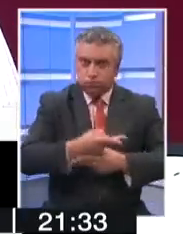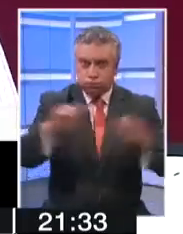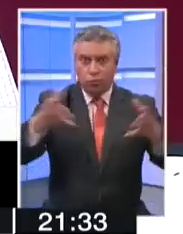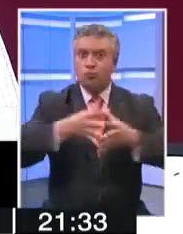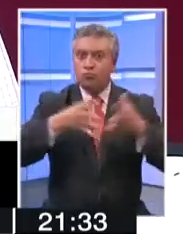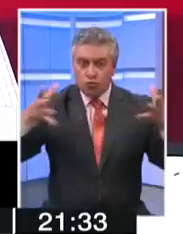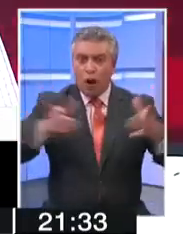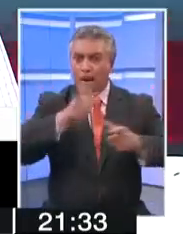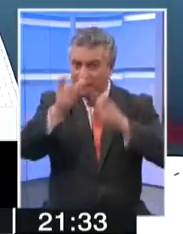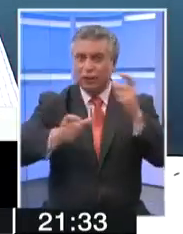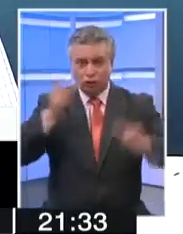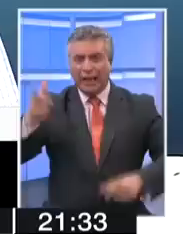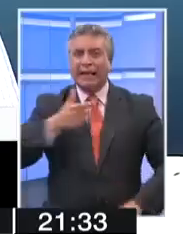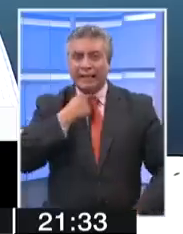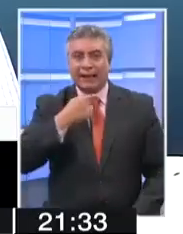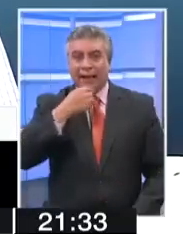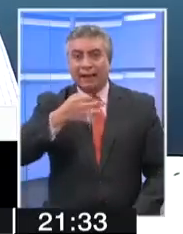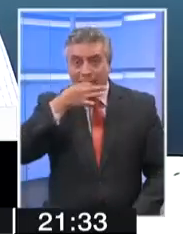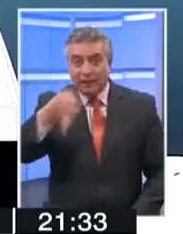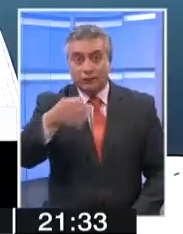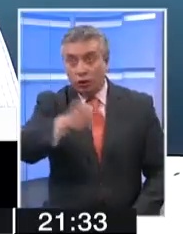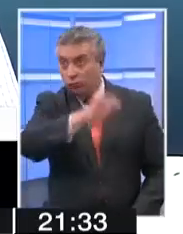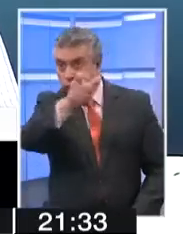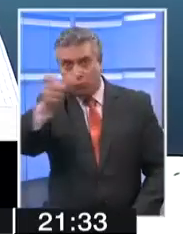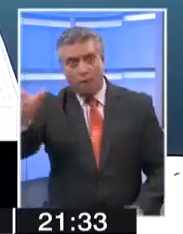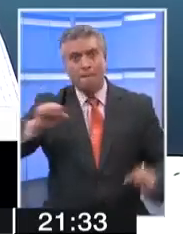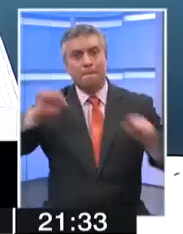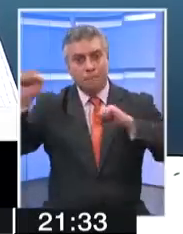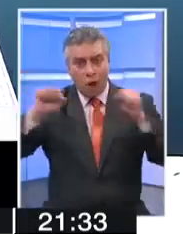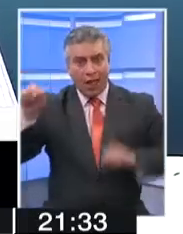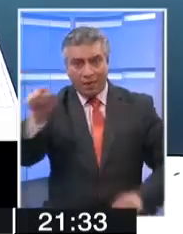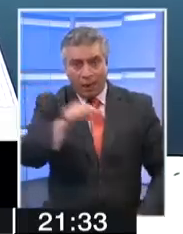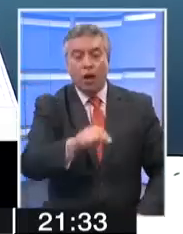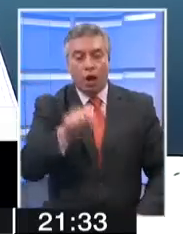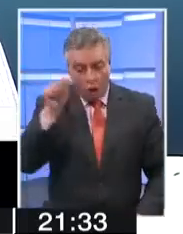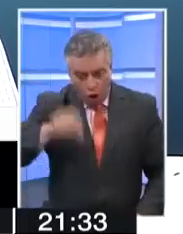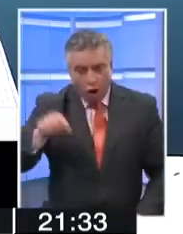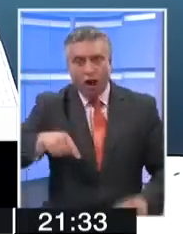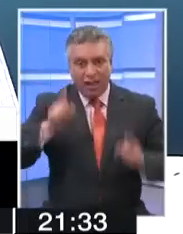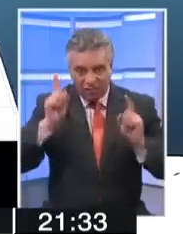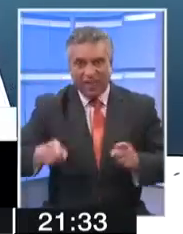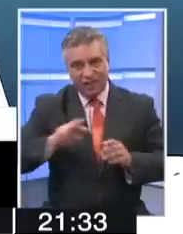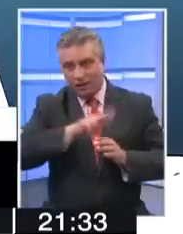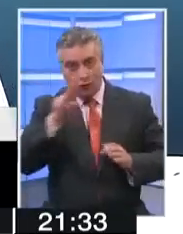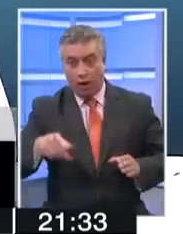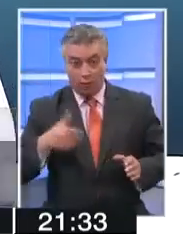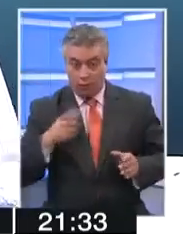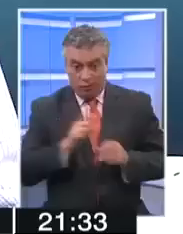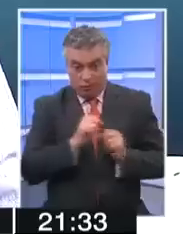quiere decirle a la clase política, que hoy día tenemos que renovar, hoy día no puedo entender que